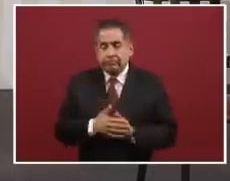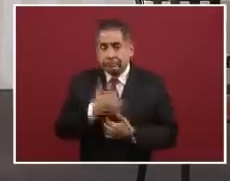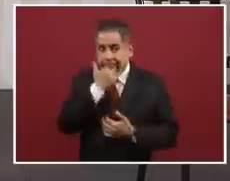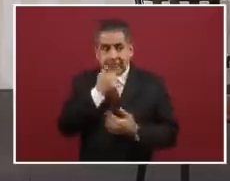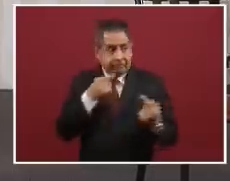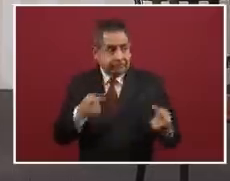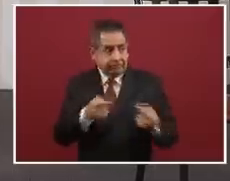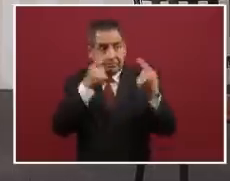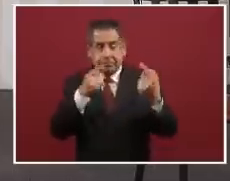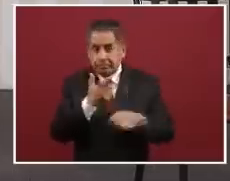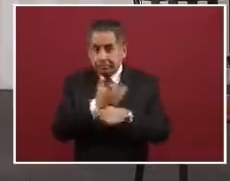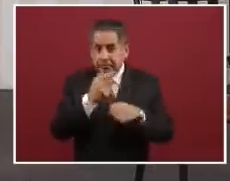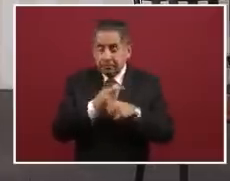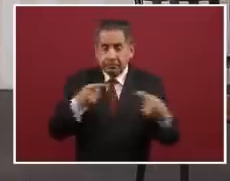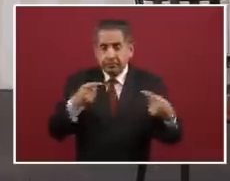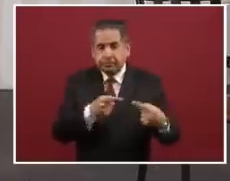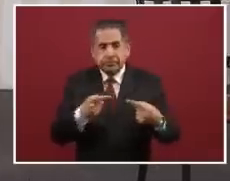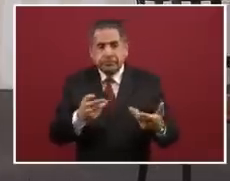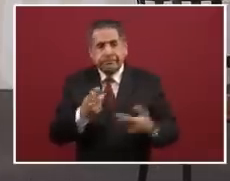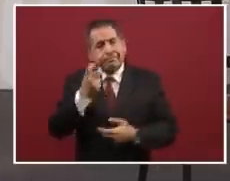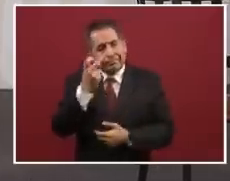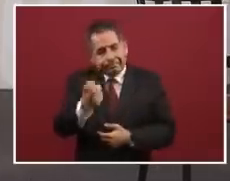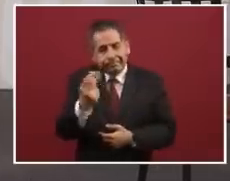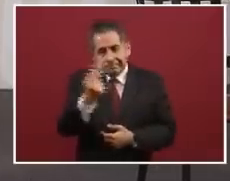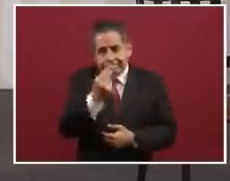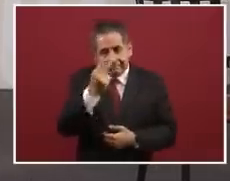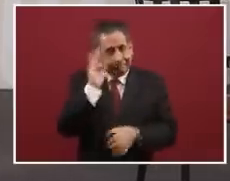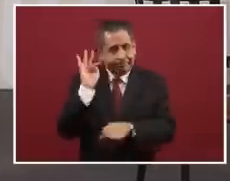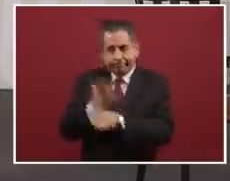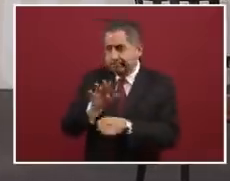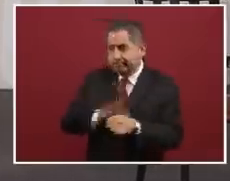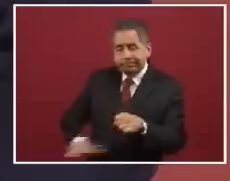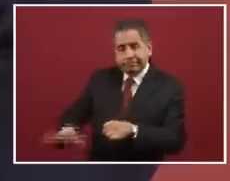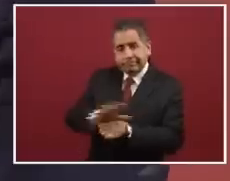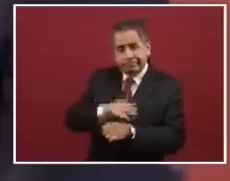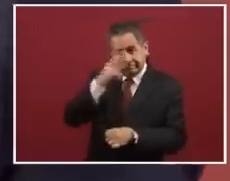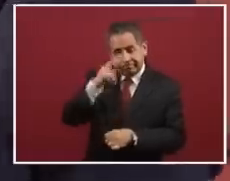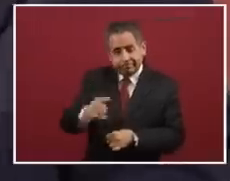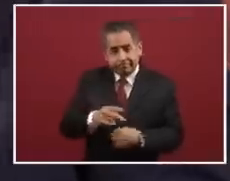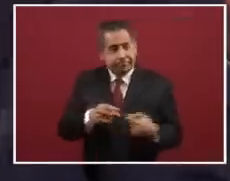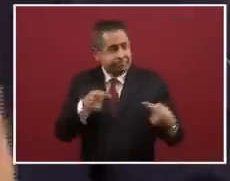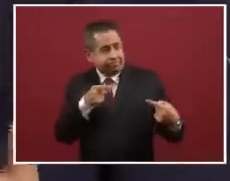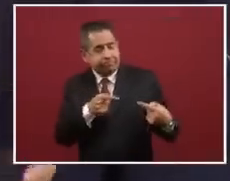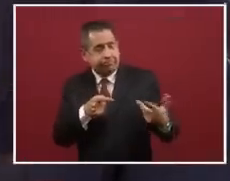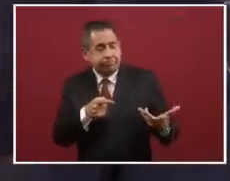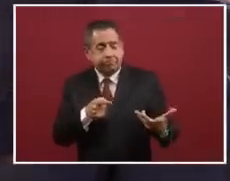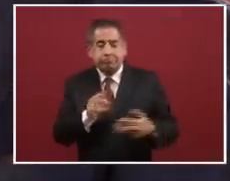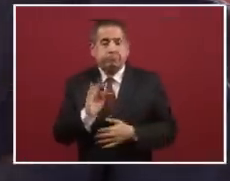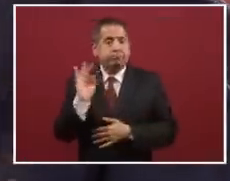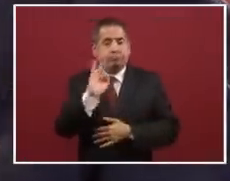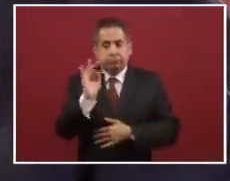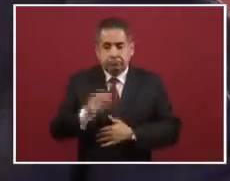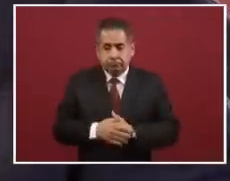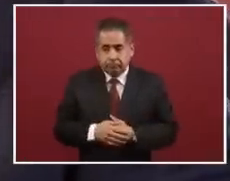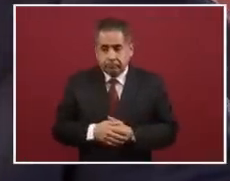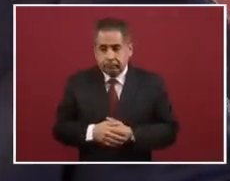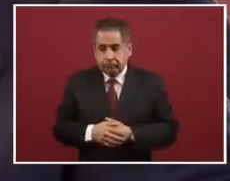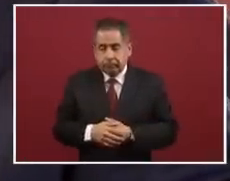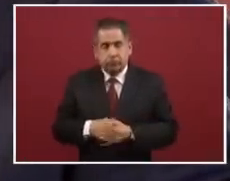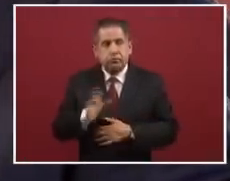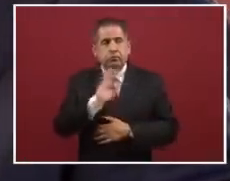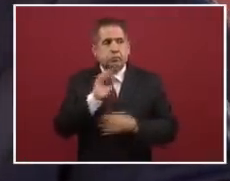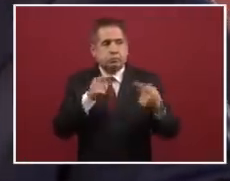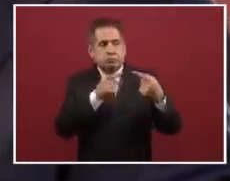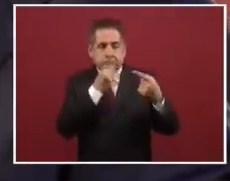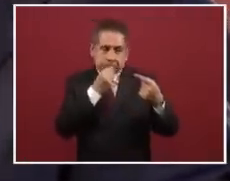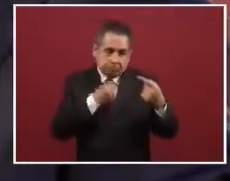guerra comercial es lo que tenemos que lograr en beneficio de todos los mexicanos. Ahora, ¿cuál es el límite de lo que estás dispuesto